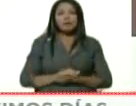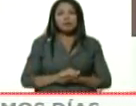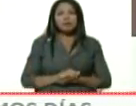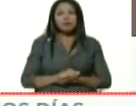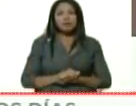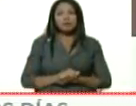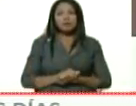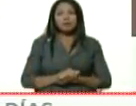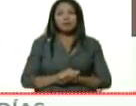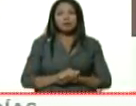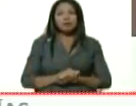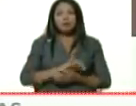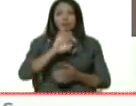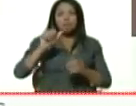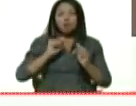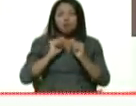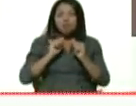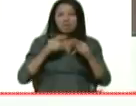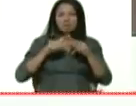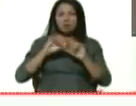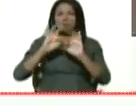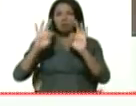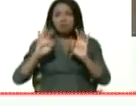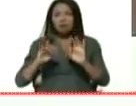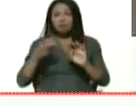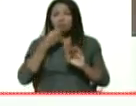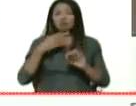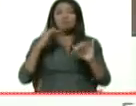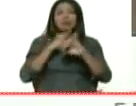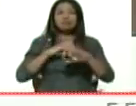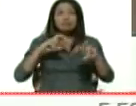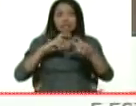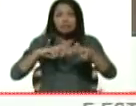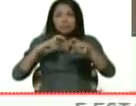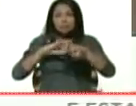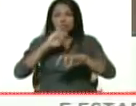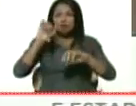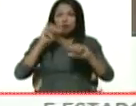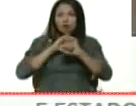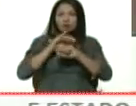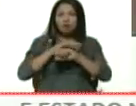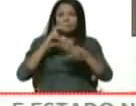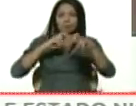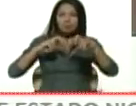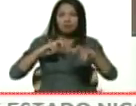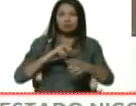han llegado a decir, no sé, es bueno investigar eso, Jorge Rodríguez,